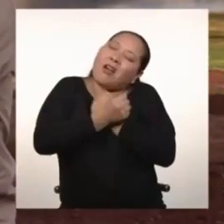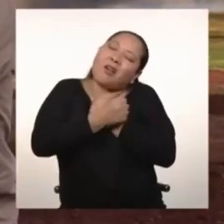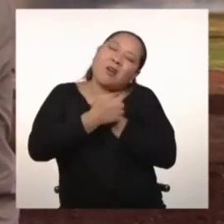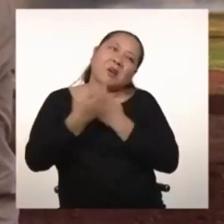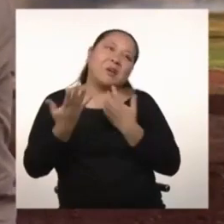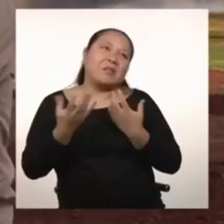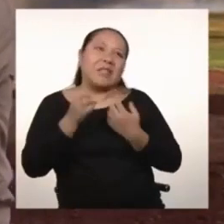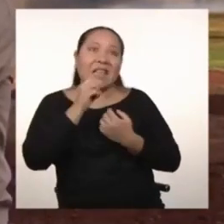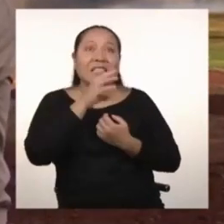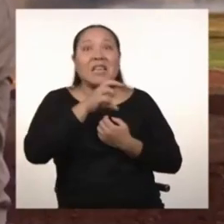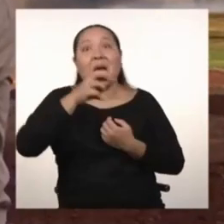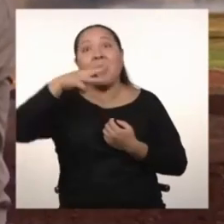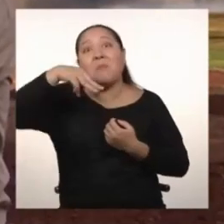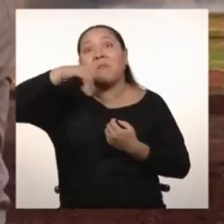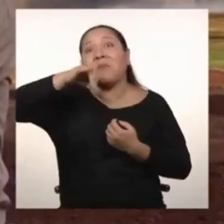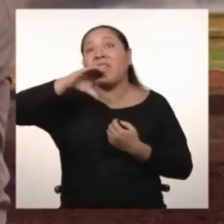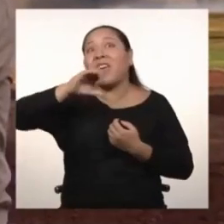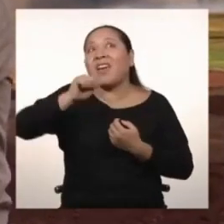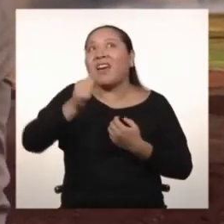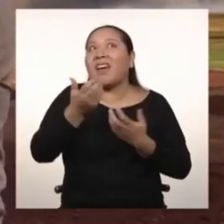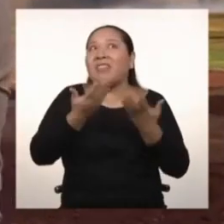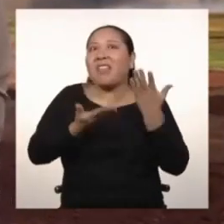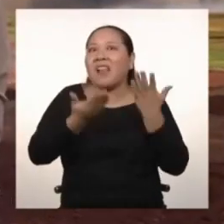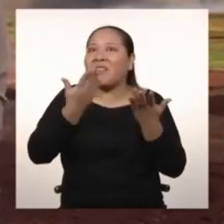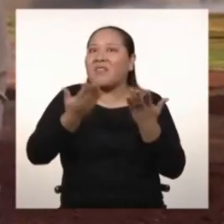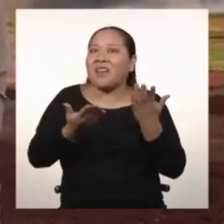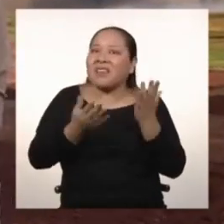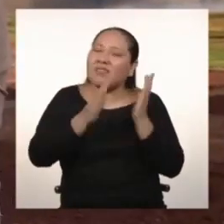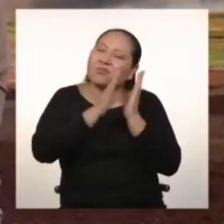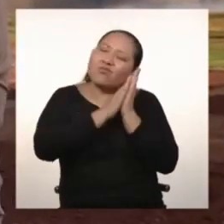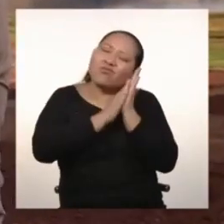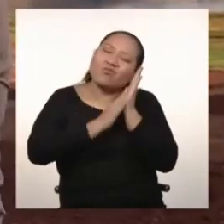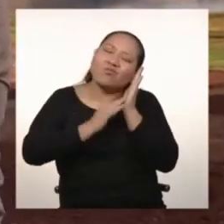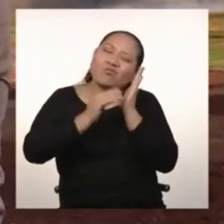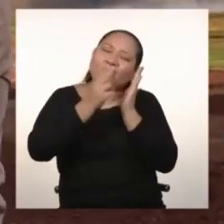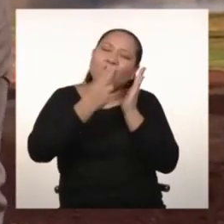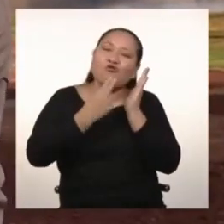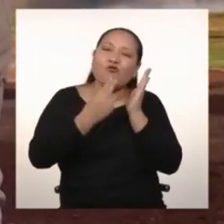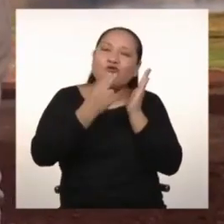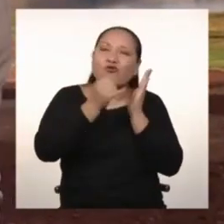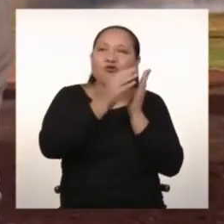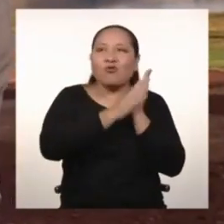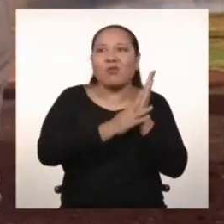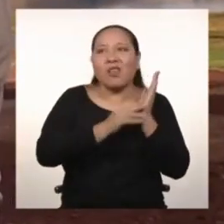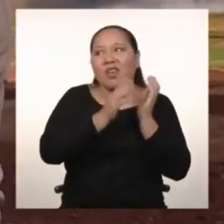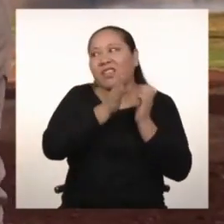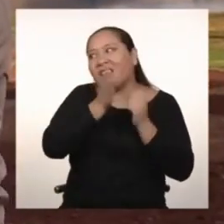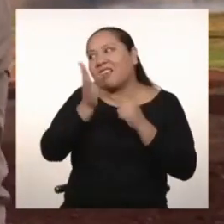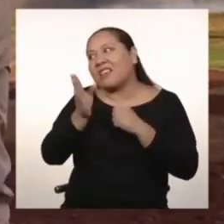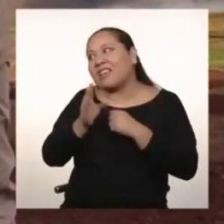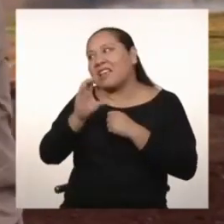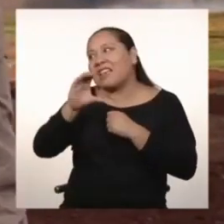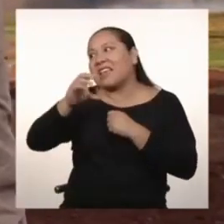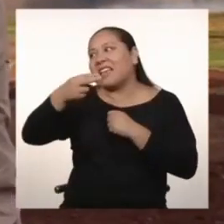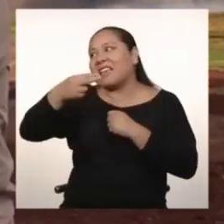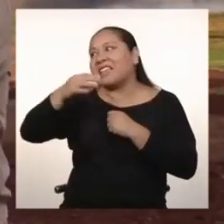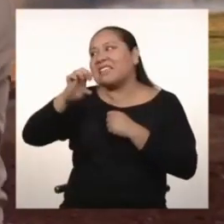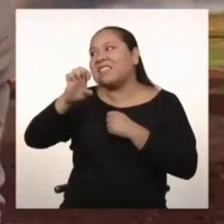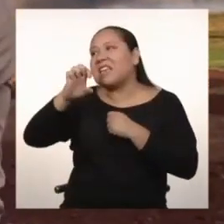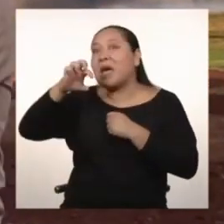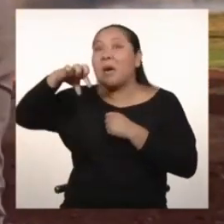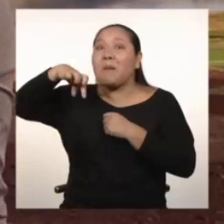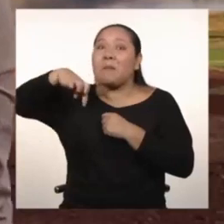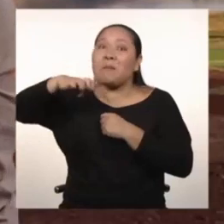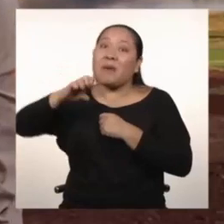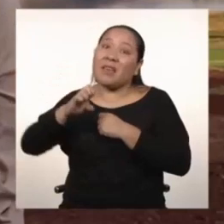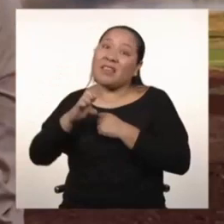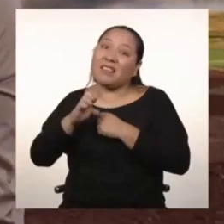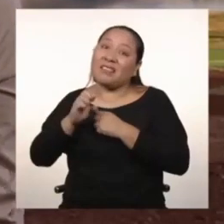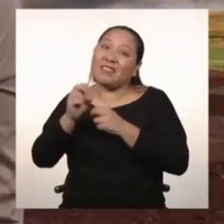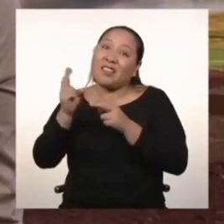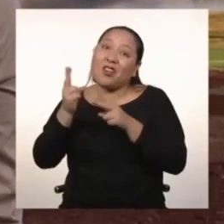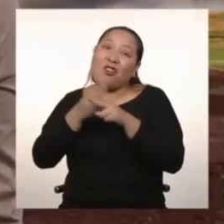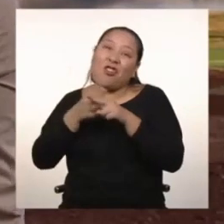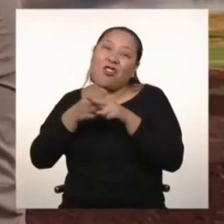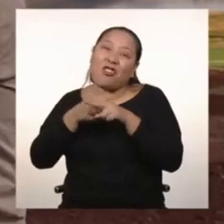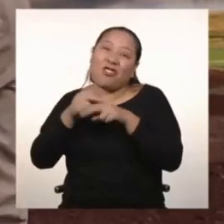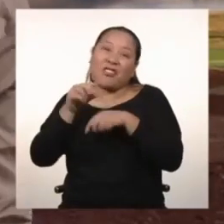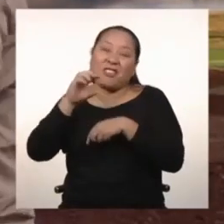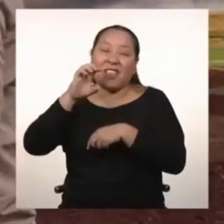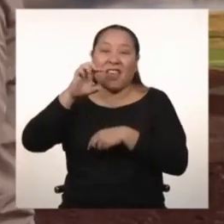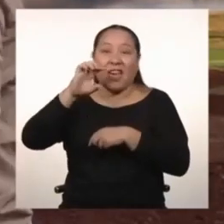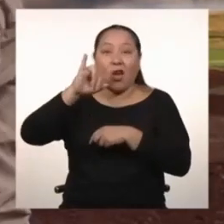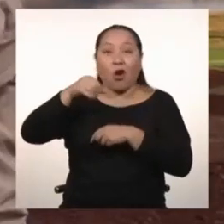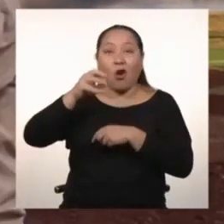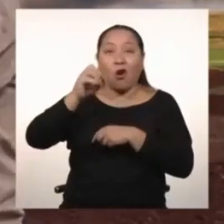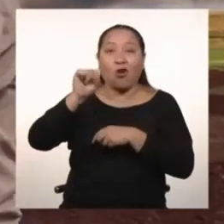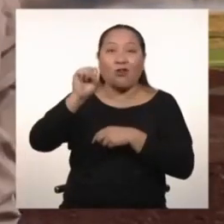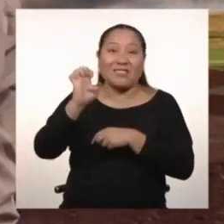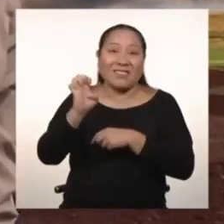Mica o Micaco, cariñosamente. Y ella le decía a él Chepe, diminutivo de José.